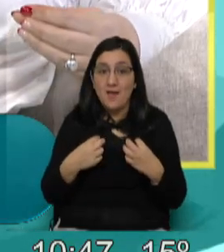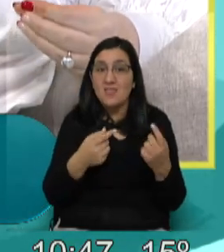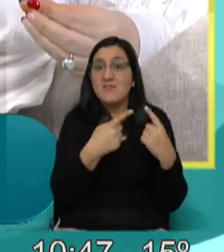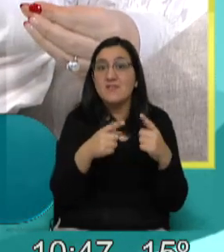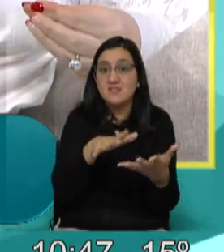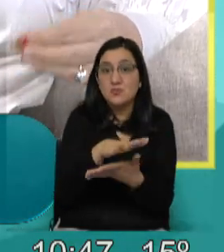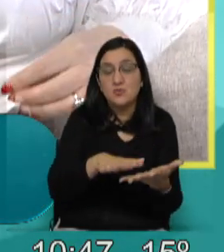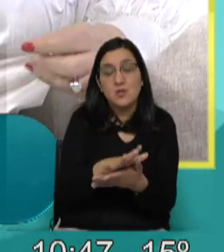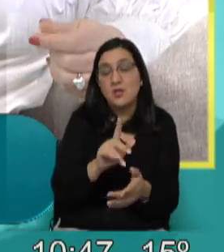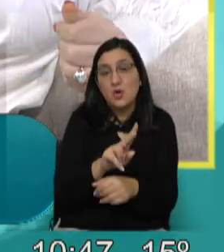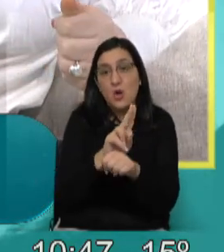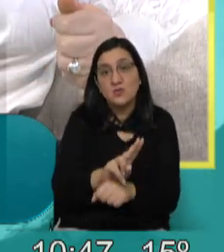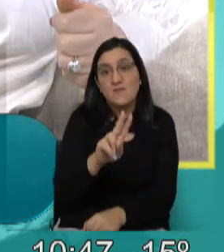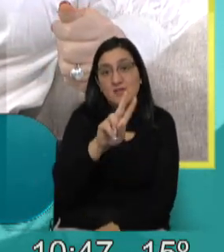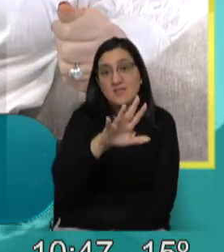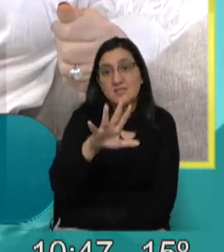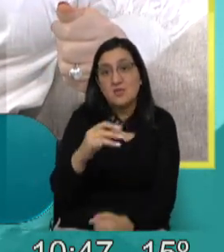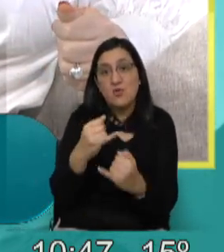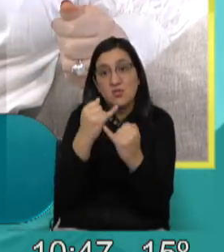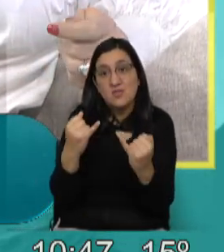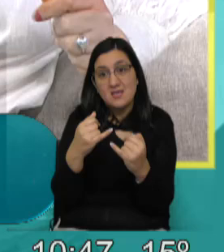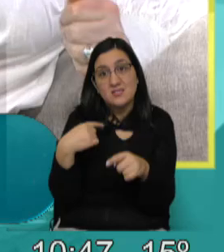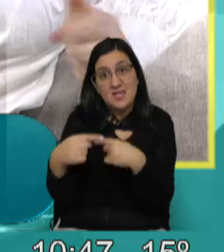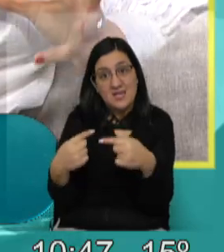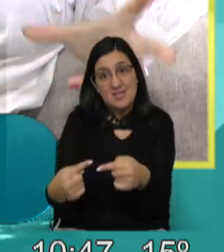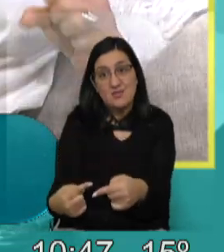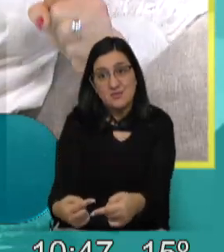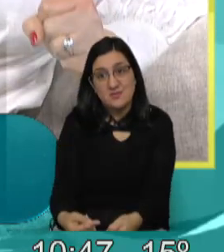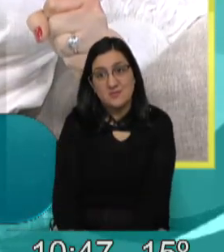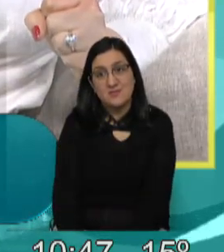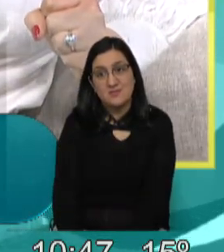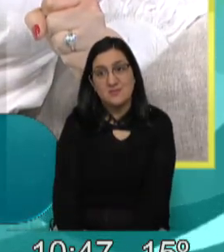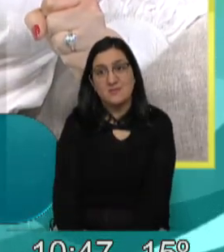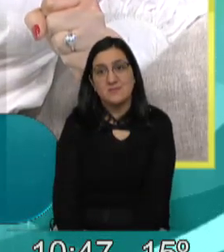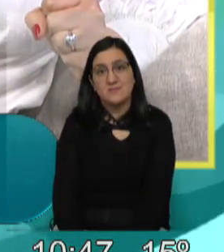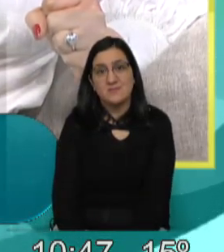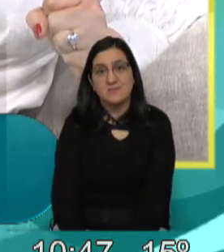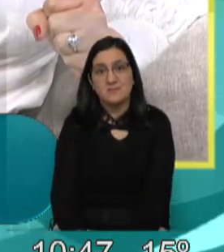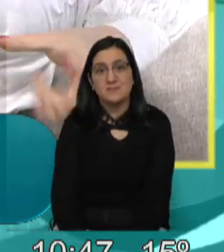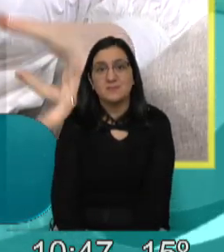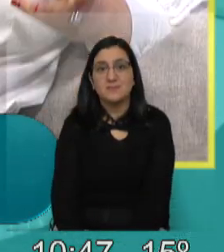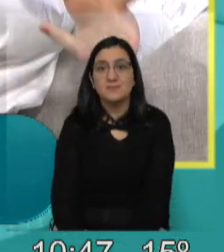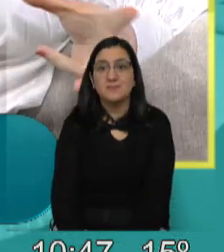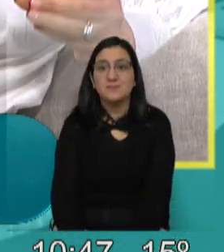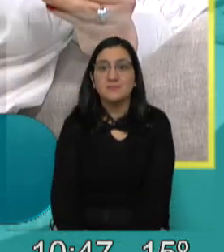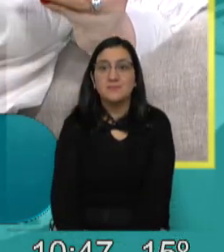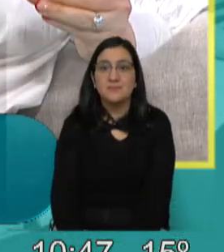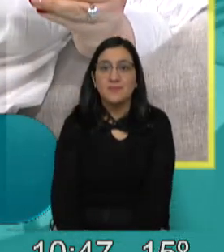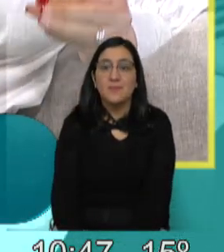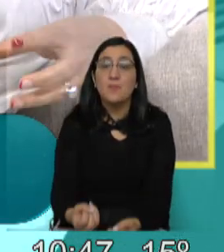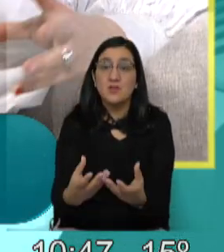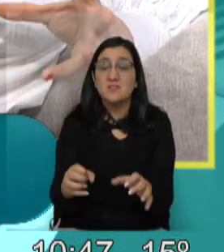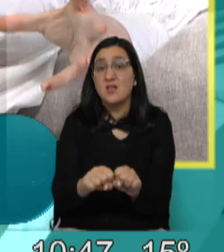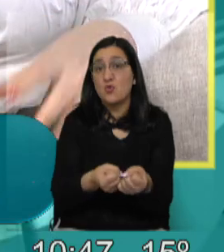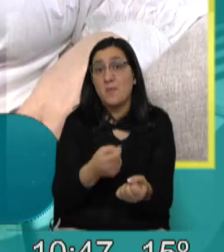no la uses 25 días seguidos, que tampoco está tan bueno a nivel de uso, ¿no? Claro. Porque y después queda, o sea, como que la rompes al